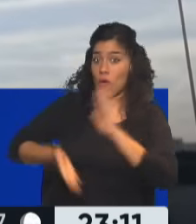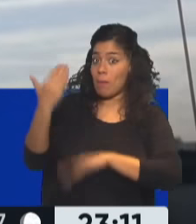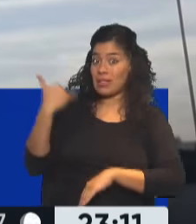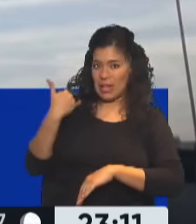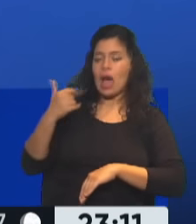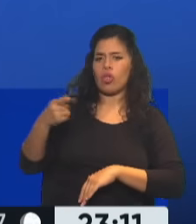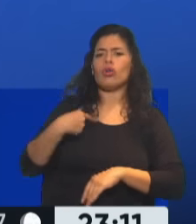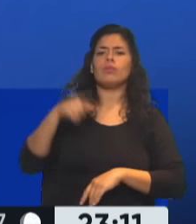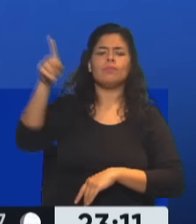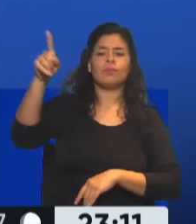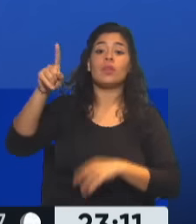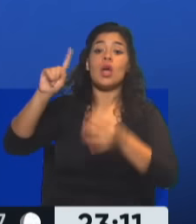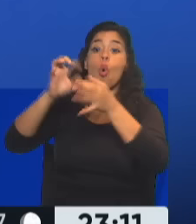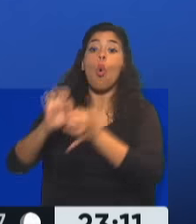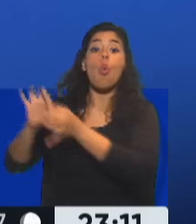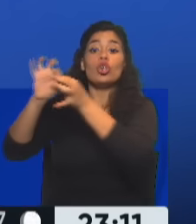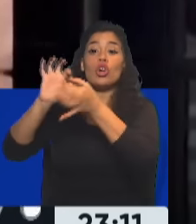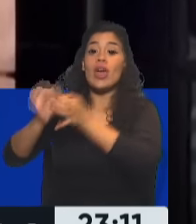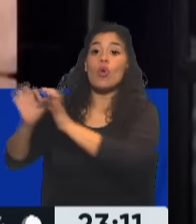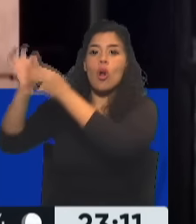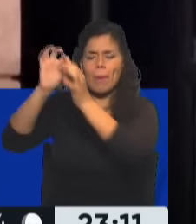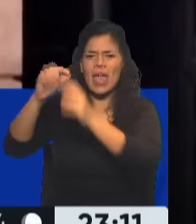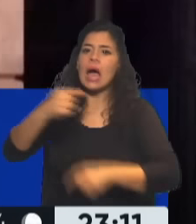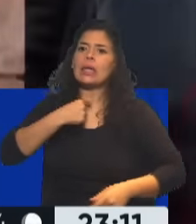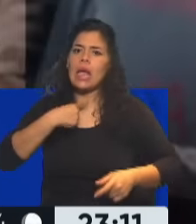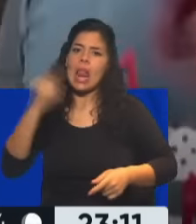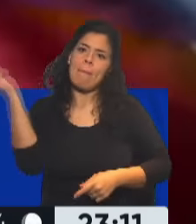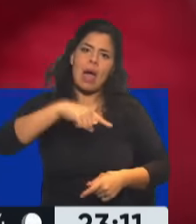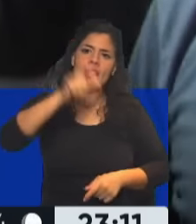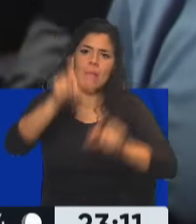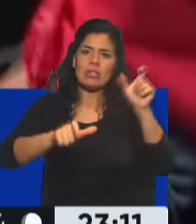enviara una delegación en represalia por las sanciones del bloque.